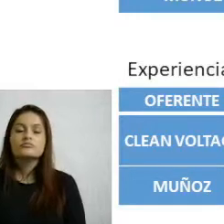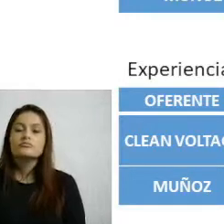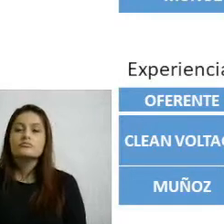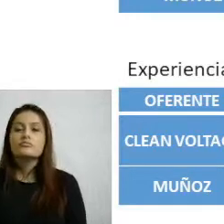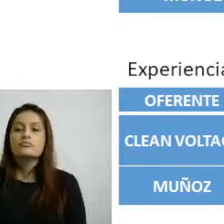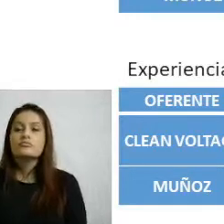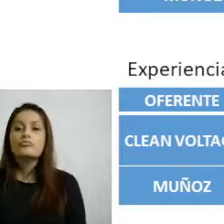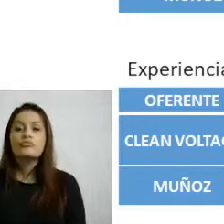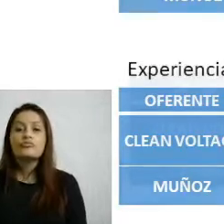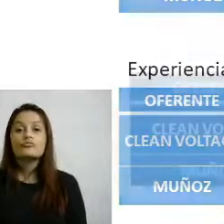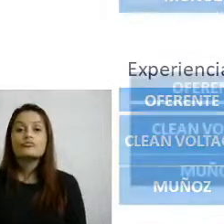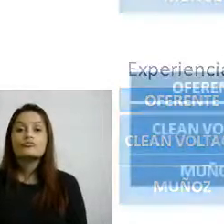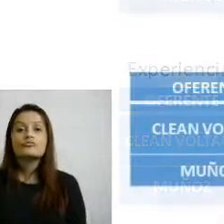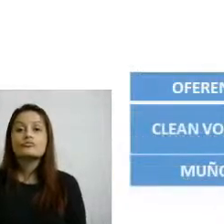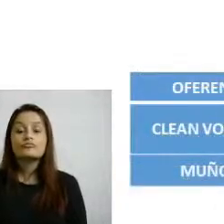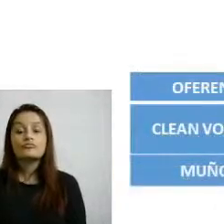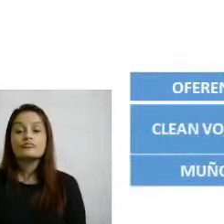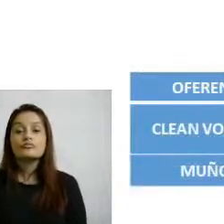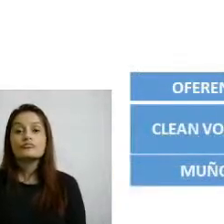las bases.